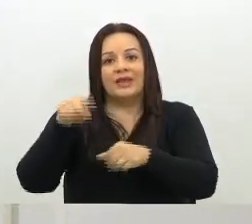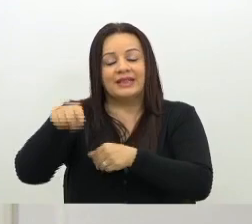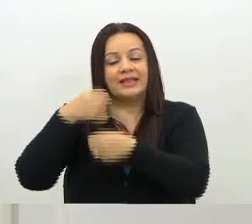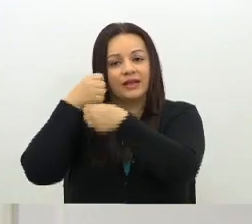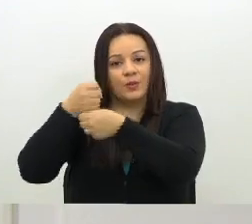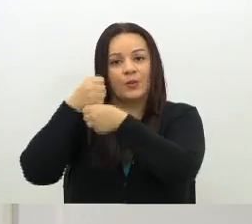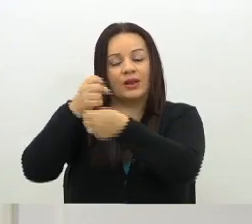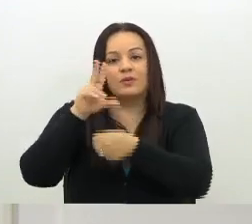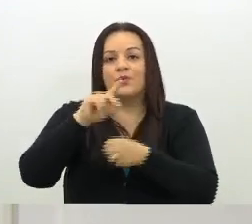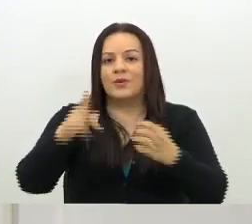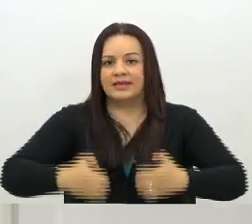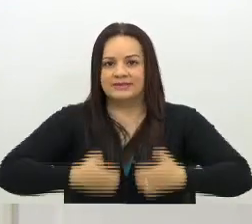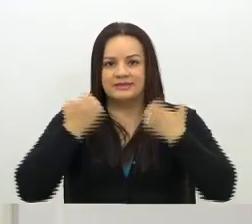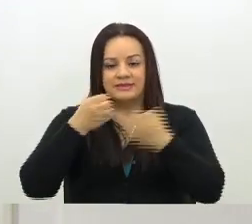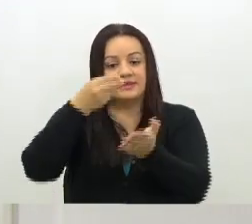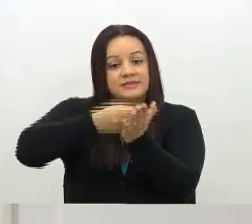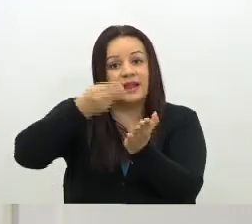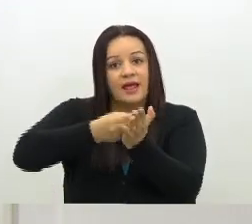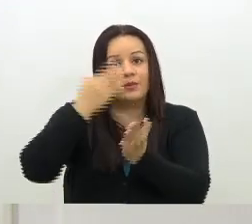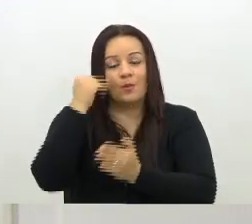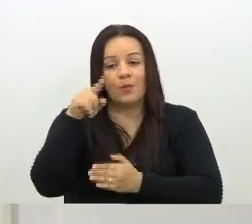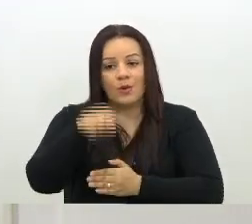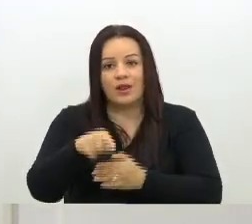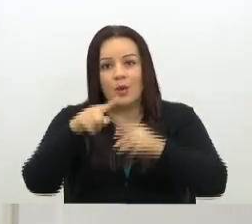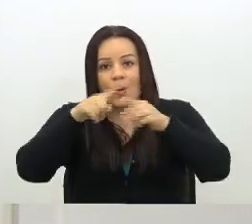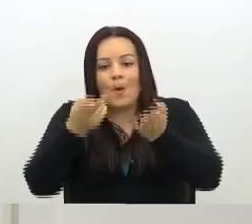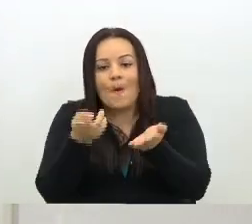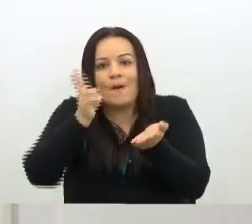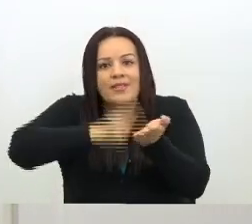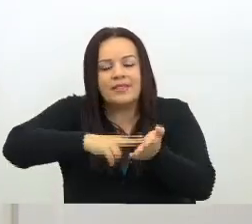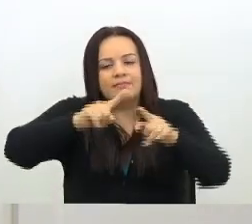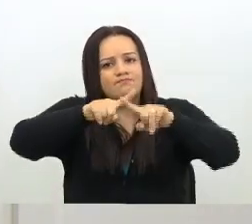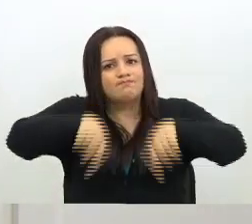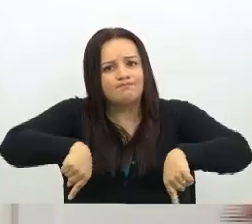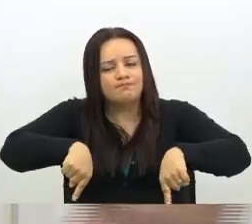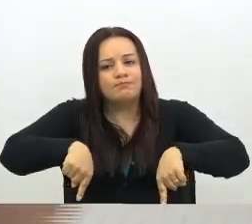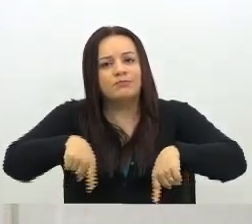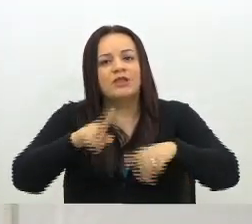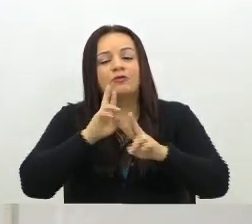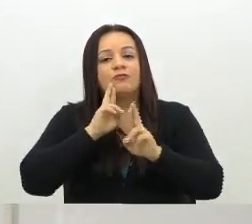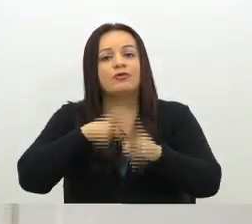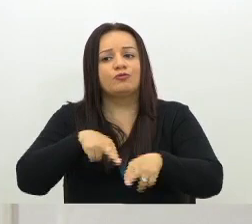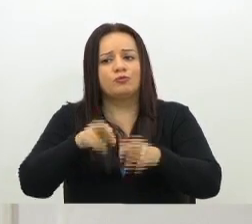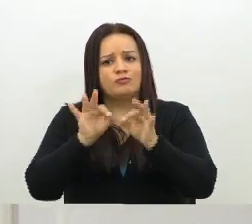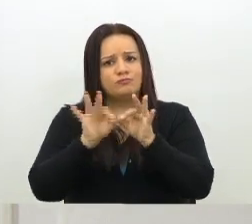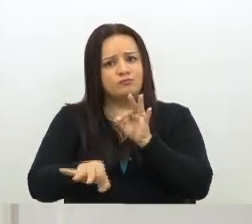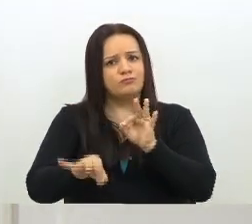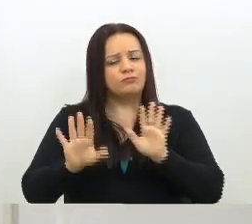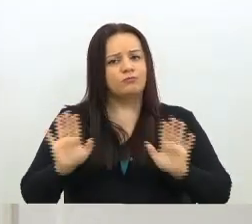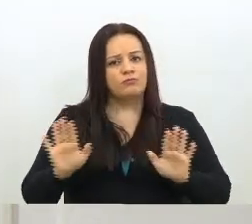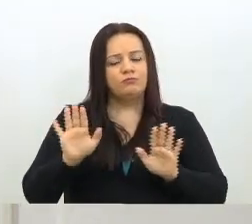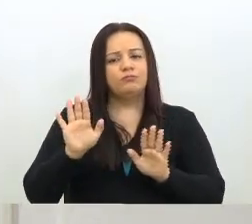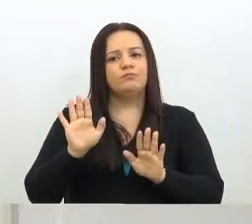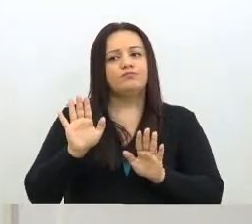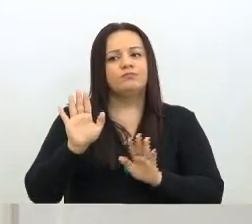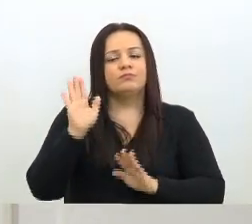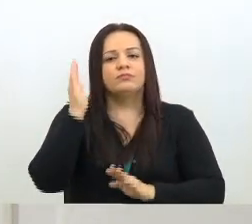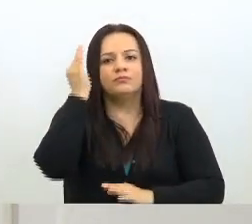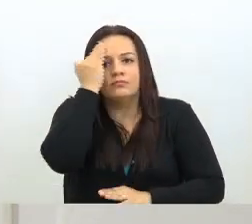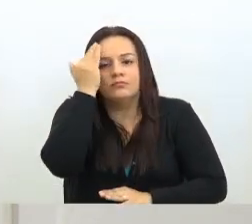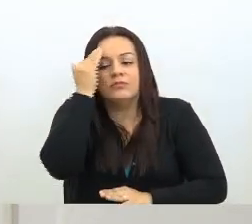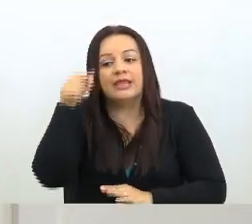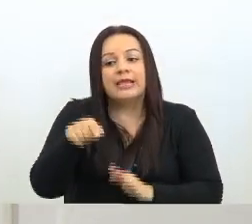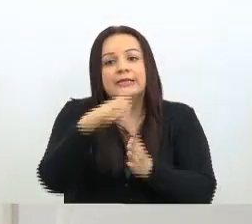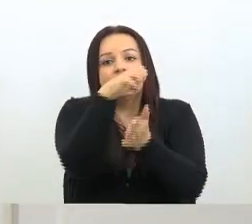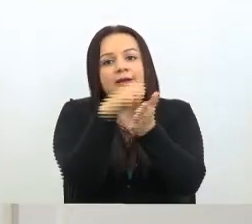existe el salario porque el contrato está suspendido, resulta simple y lógico determinar que ese